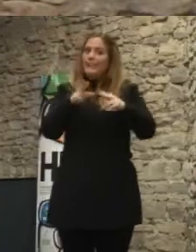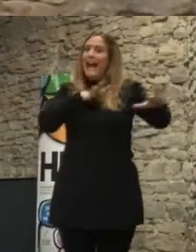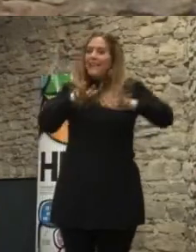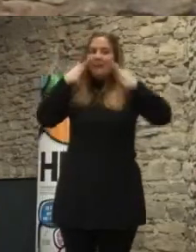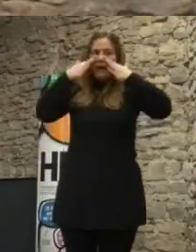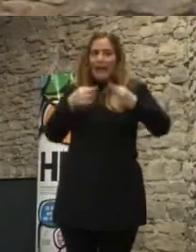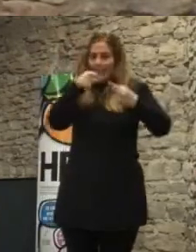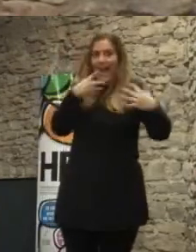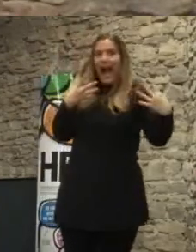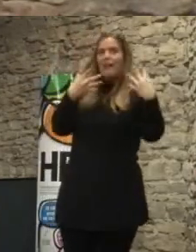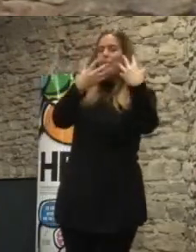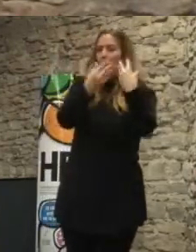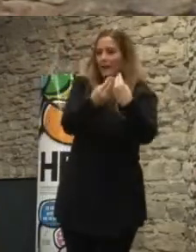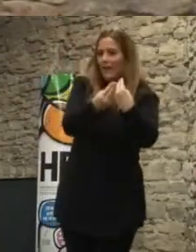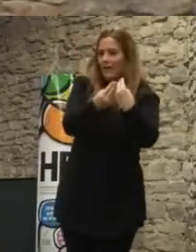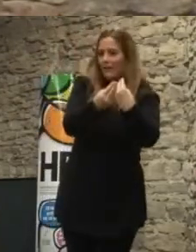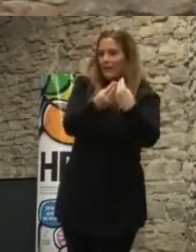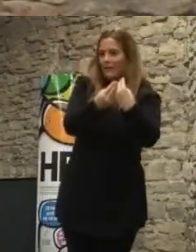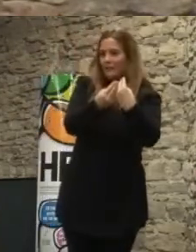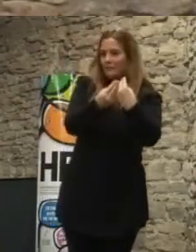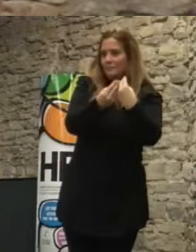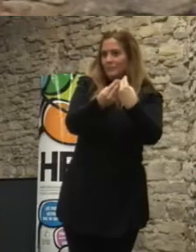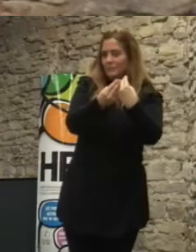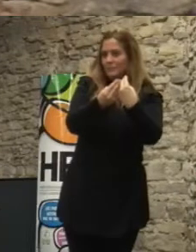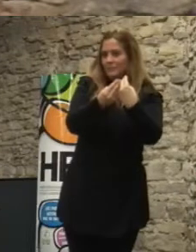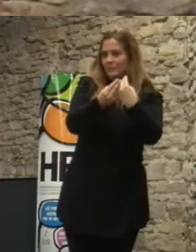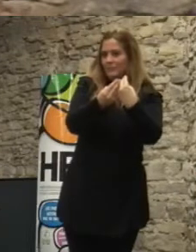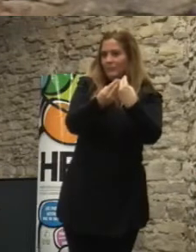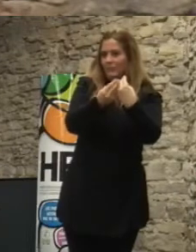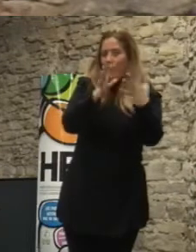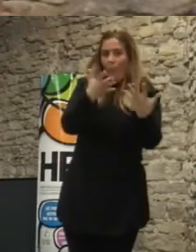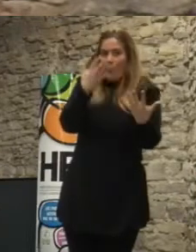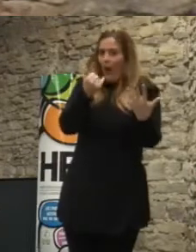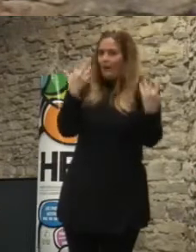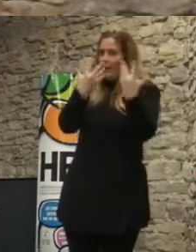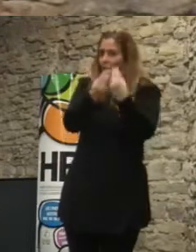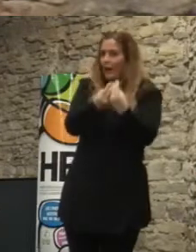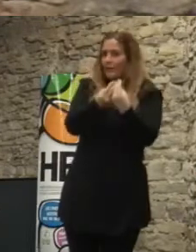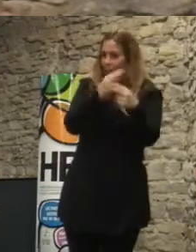no es tan evidente si la política activa no está, ¿eh? Pero cuando hay una política activa que acompaña eso,